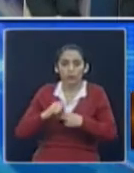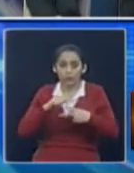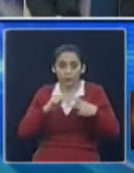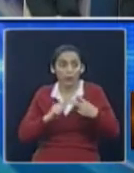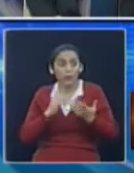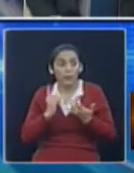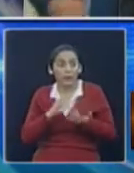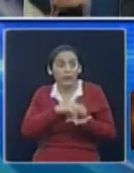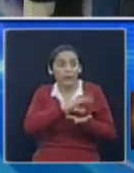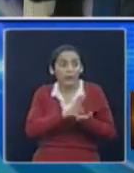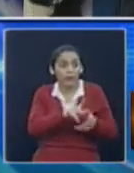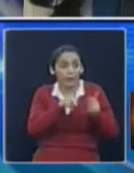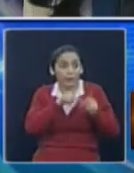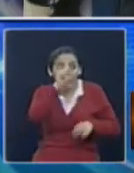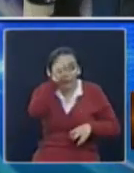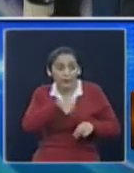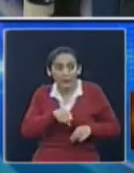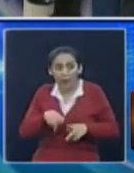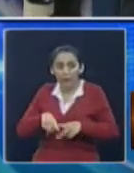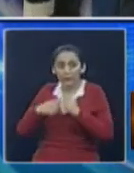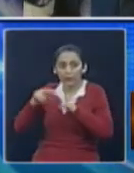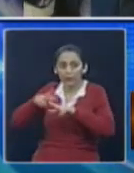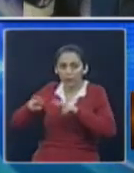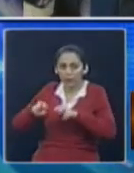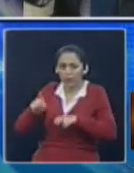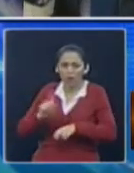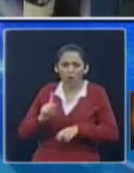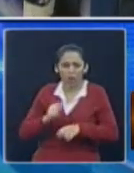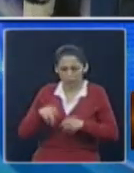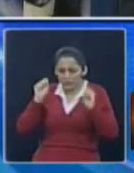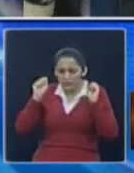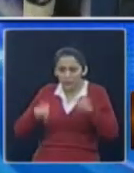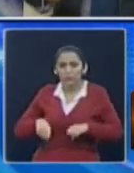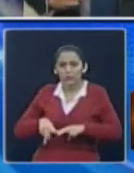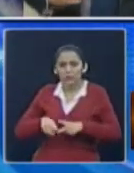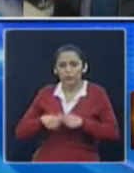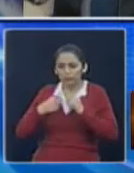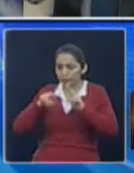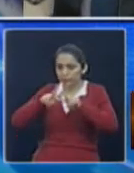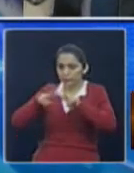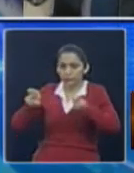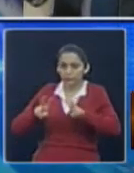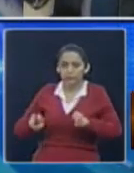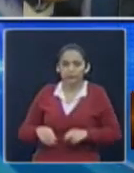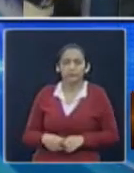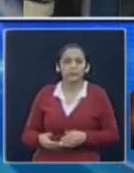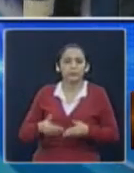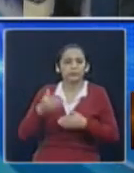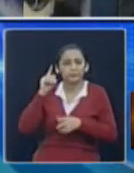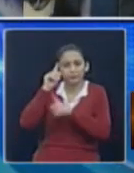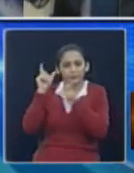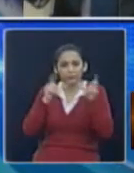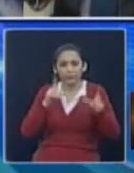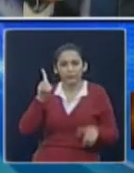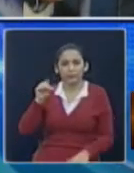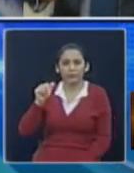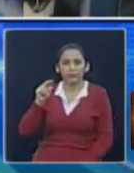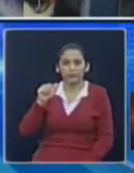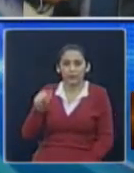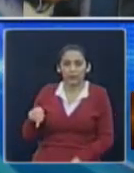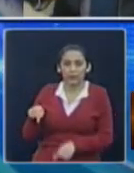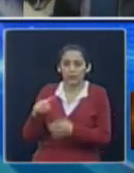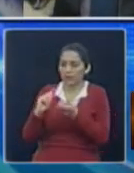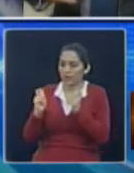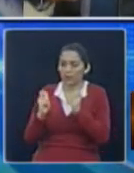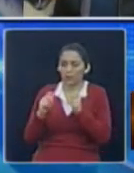alguna de la Asamblea. Ahora, el hecho de que pase de la fiscal Salazar al fiscal general, al fiscal Vaca, esto